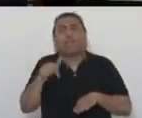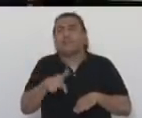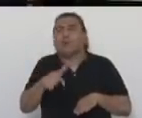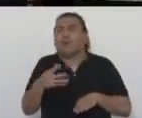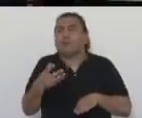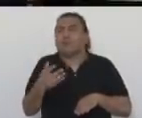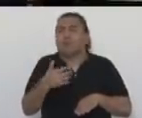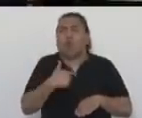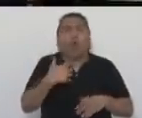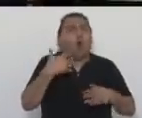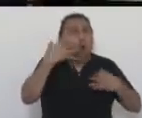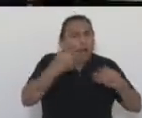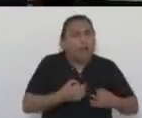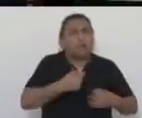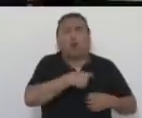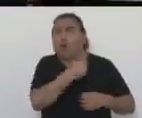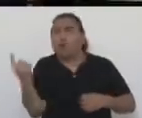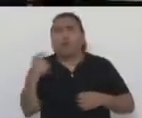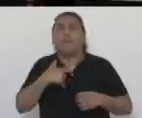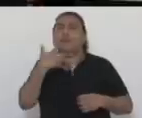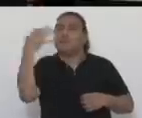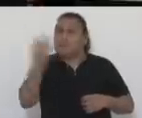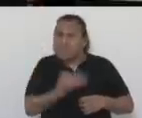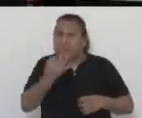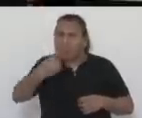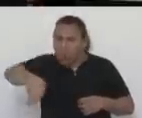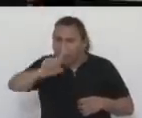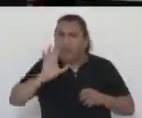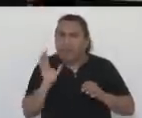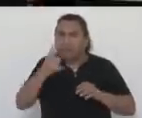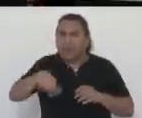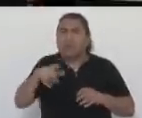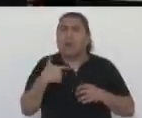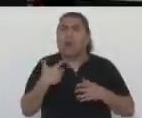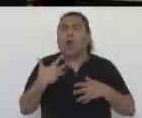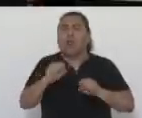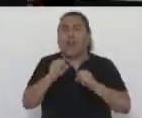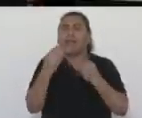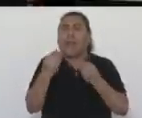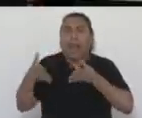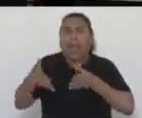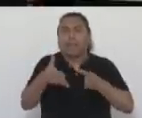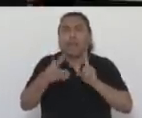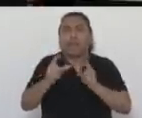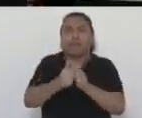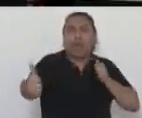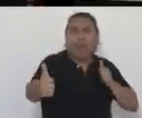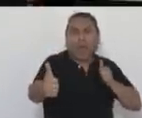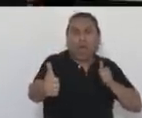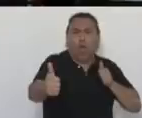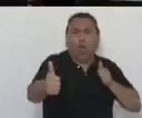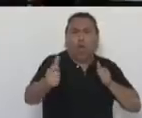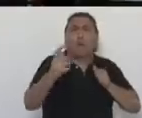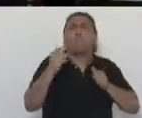demás, pero especialmente con ustedes mismos, van a encontrar el camino del que nos alejó en este tiempo la ceguera y